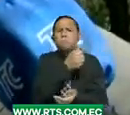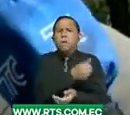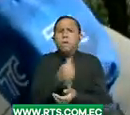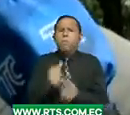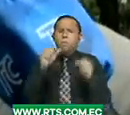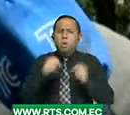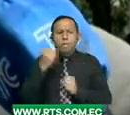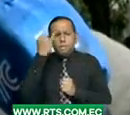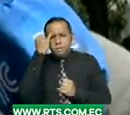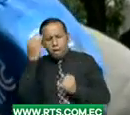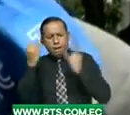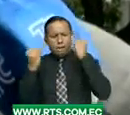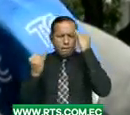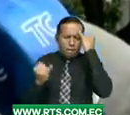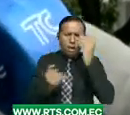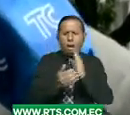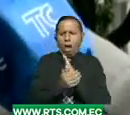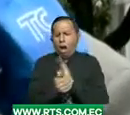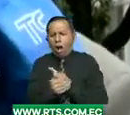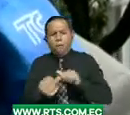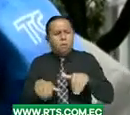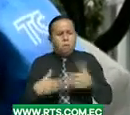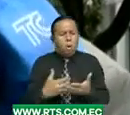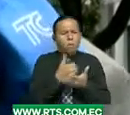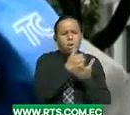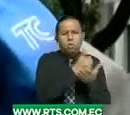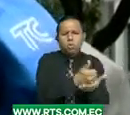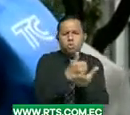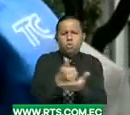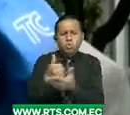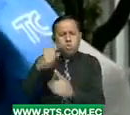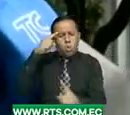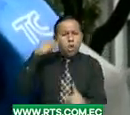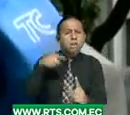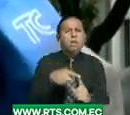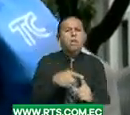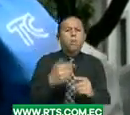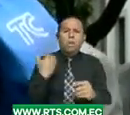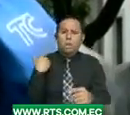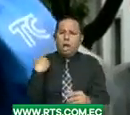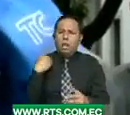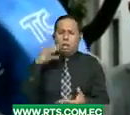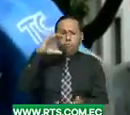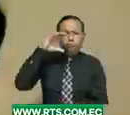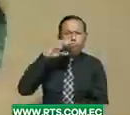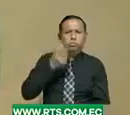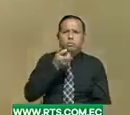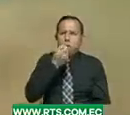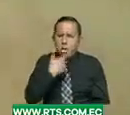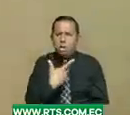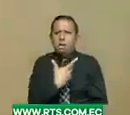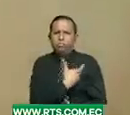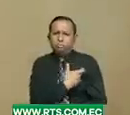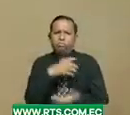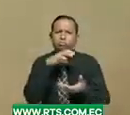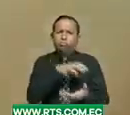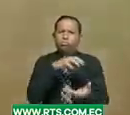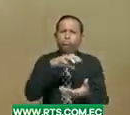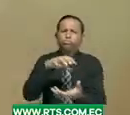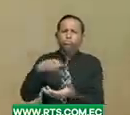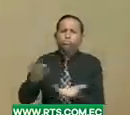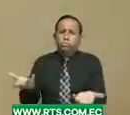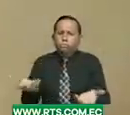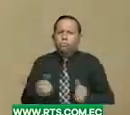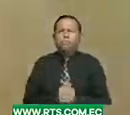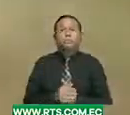buscar maneras de tener el medicamento elemental que la gente necesita. Que en una primera evaluación se constató que sí hay presupuesto y